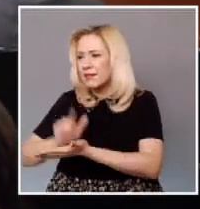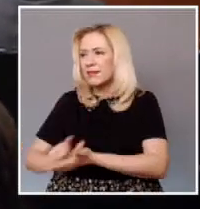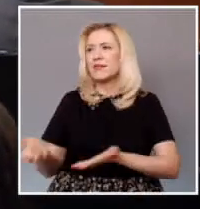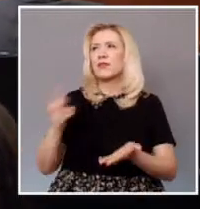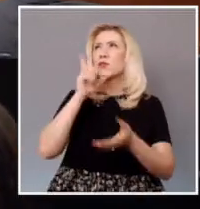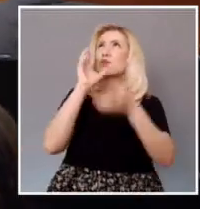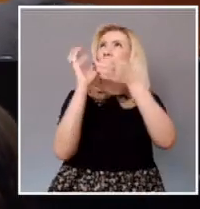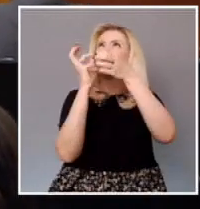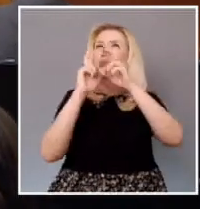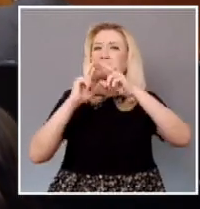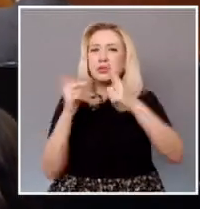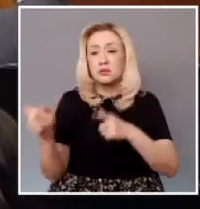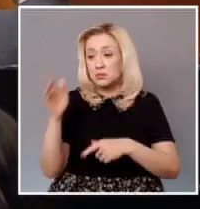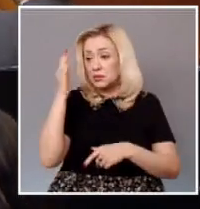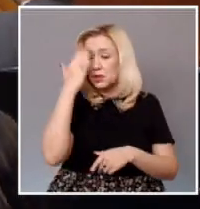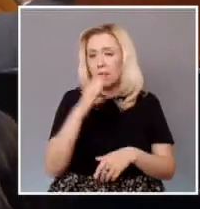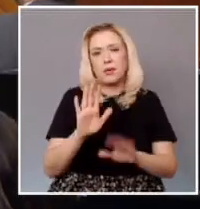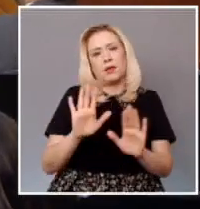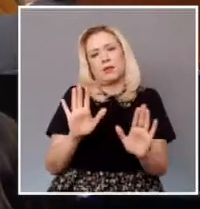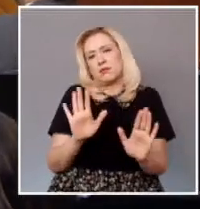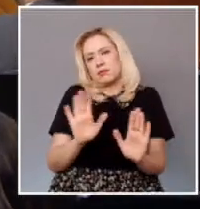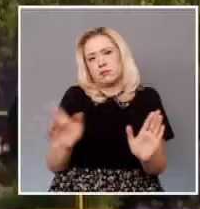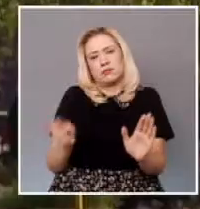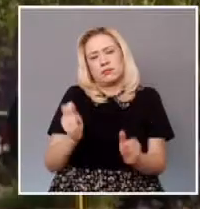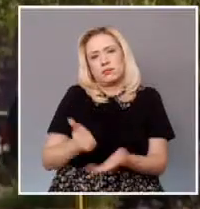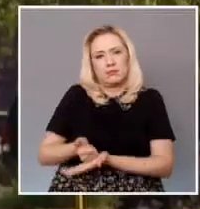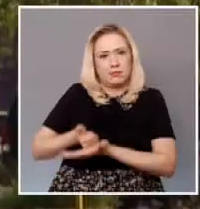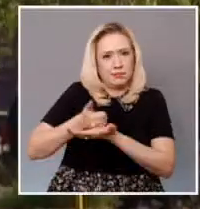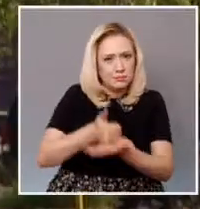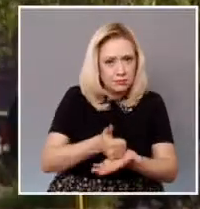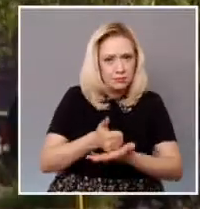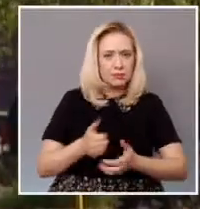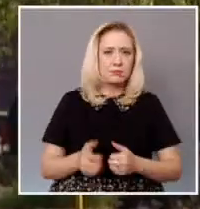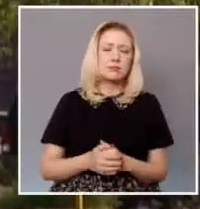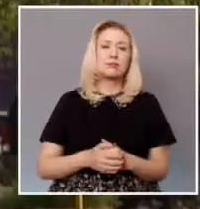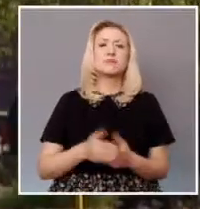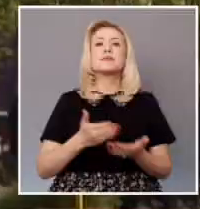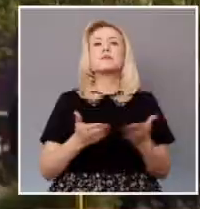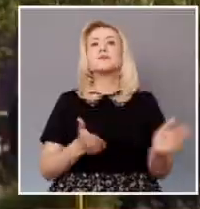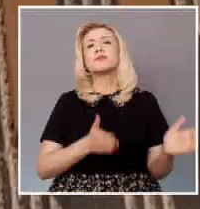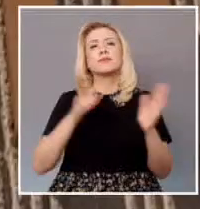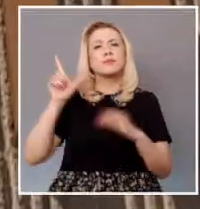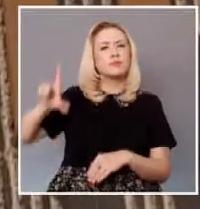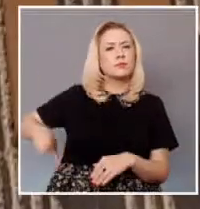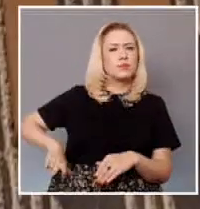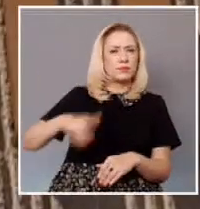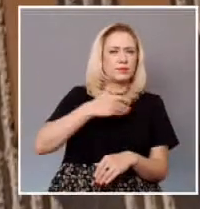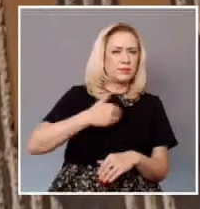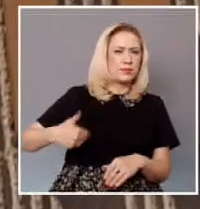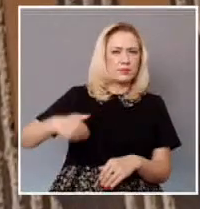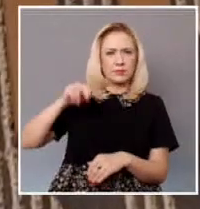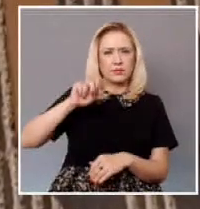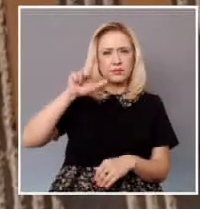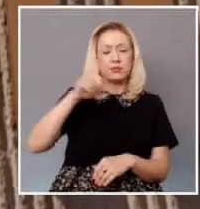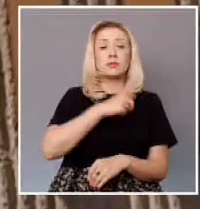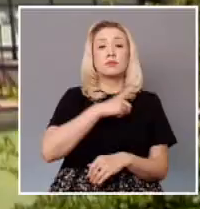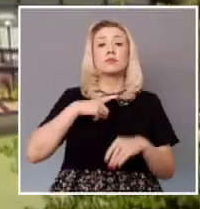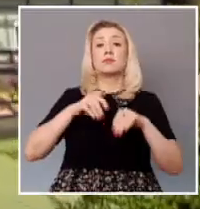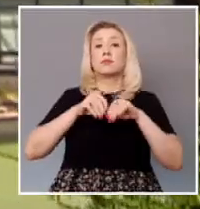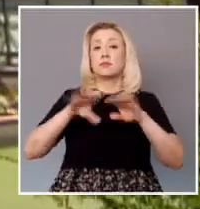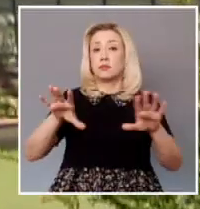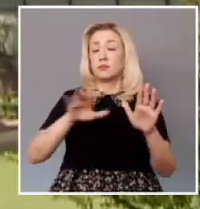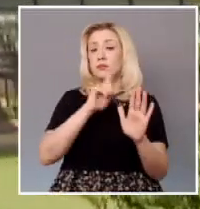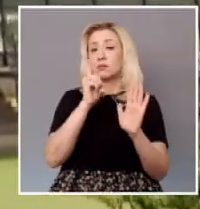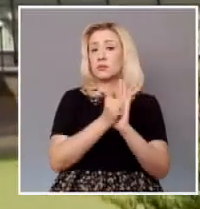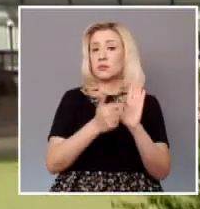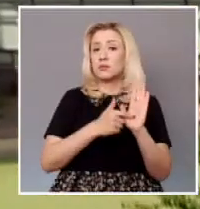En otro asunto, determinó que el Poder Ejecutivo del Estado de Nuevo León debe publicar los decretos aprobados por el Congreso del Estado cuando no